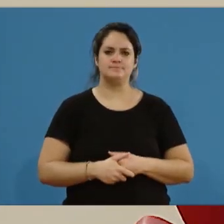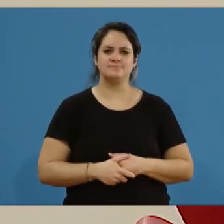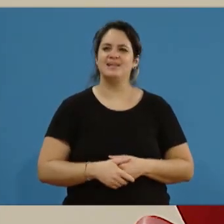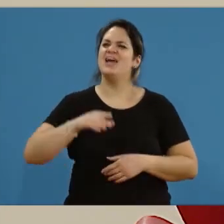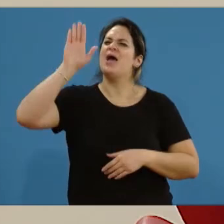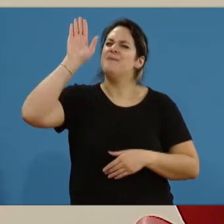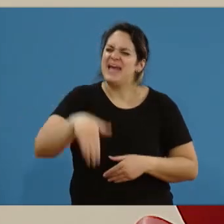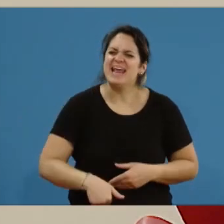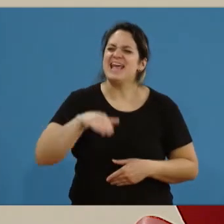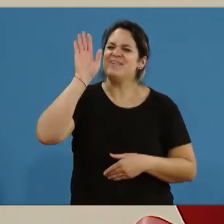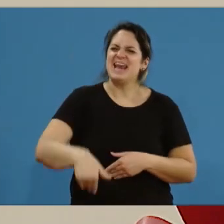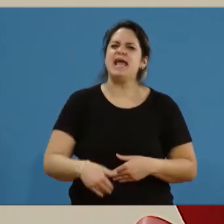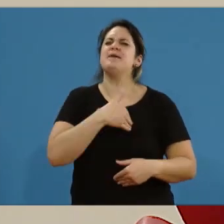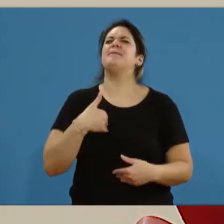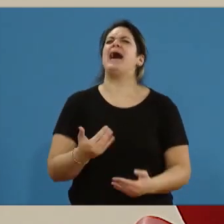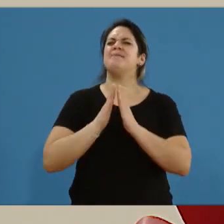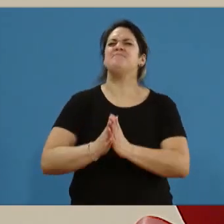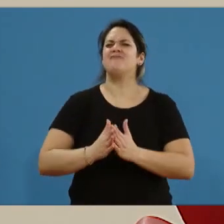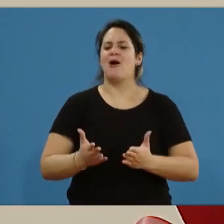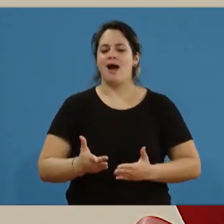¡Vení, mamá!